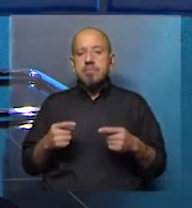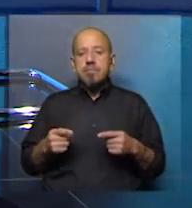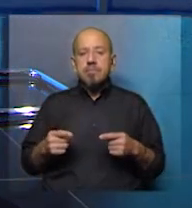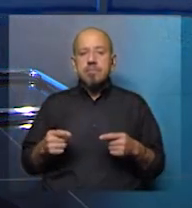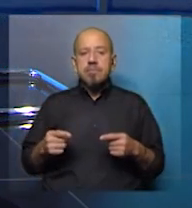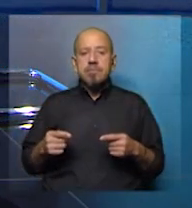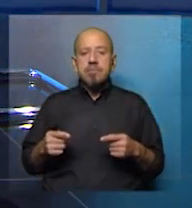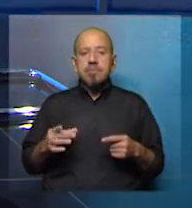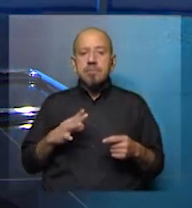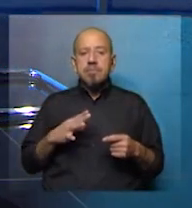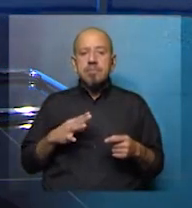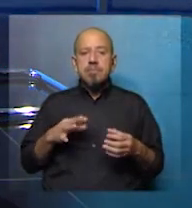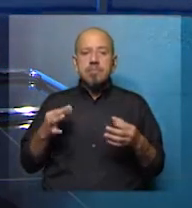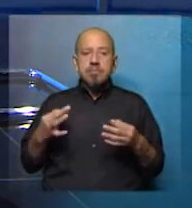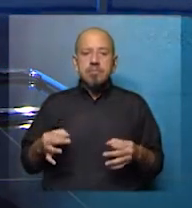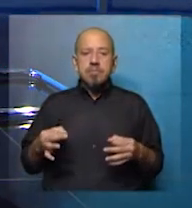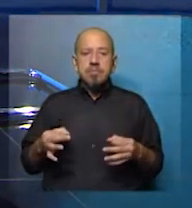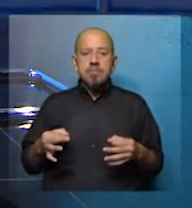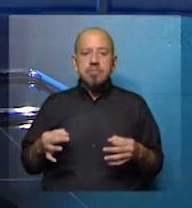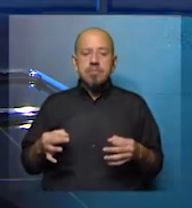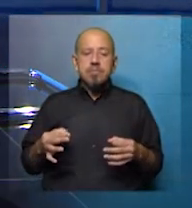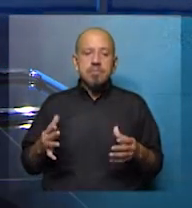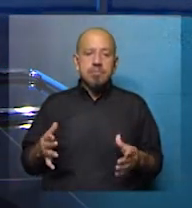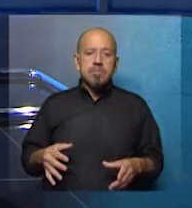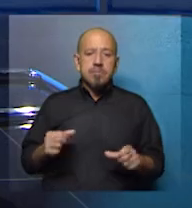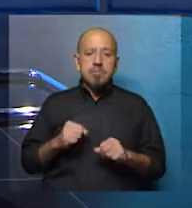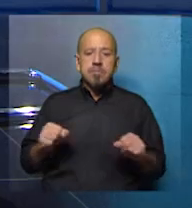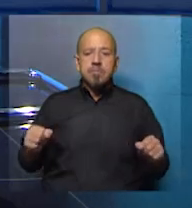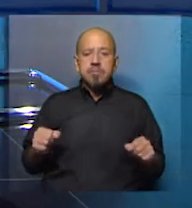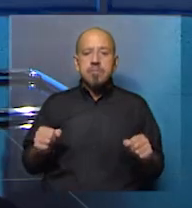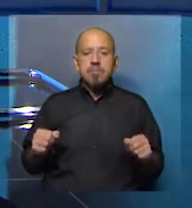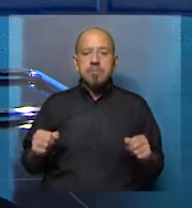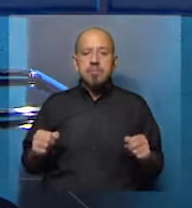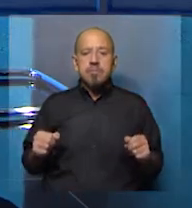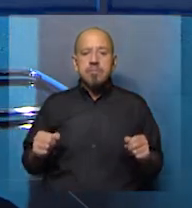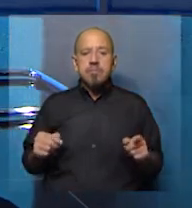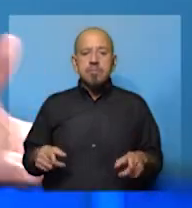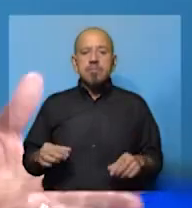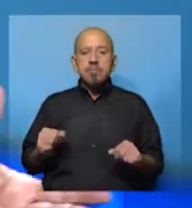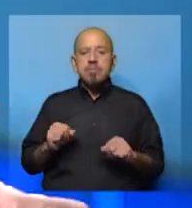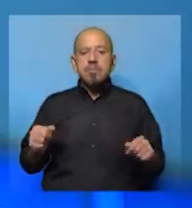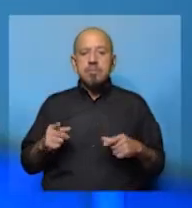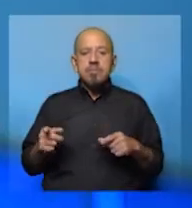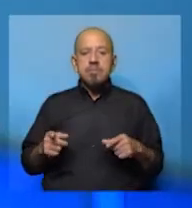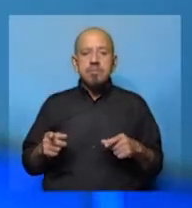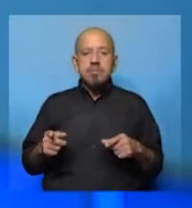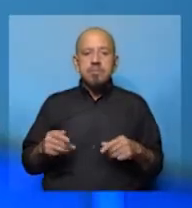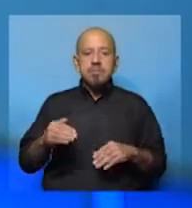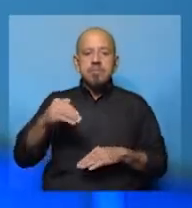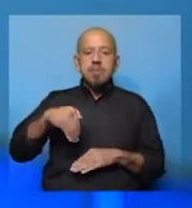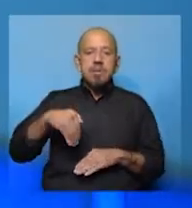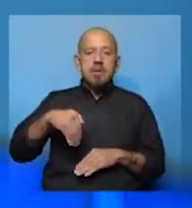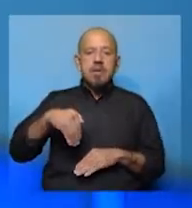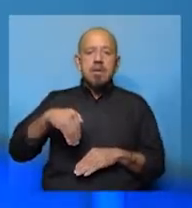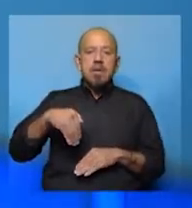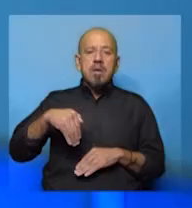tuve la verdad que una satisfacción enorme de de inaugurar de culminar y inaugurar el mercado agrícola de Montevideo